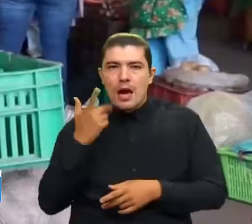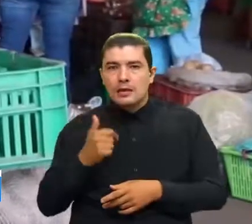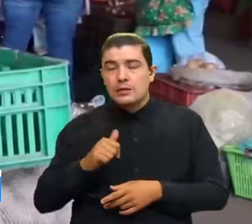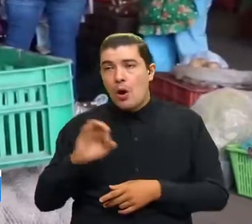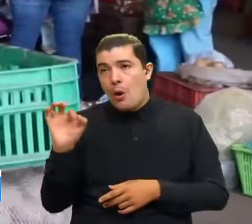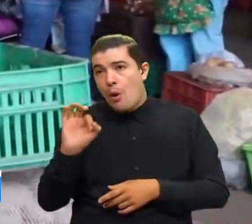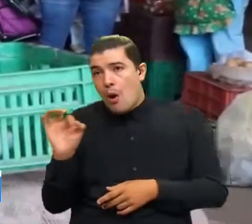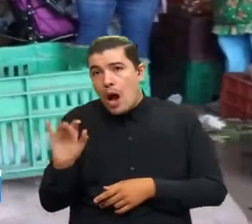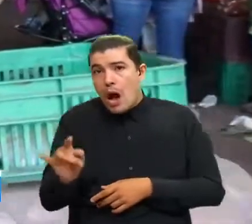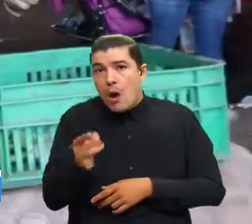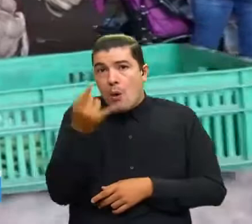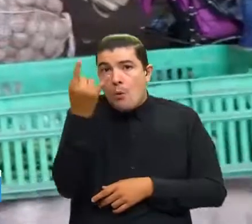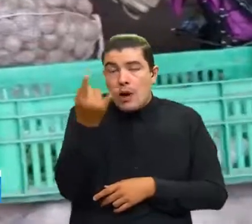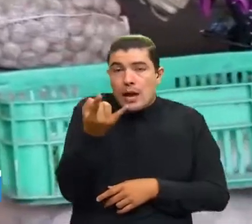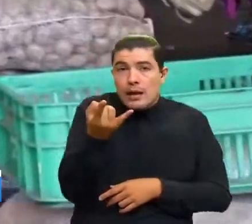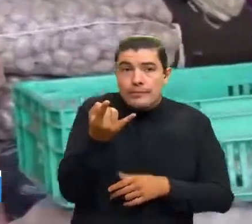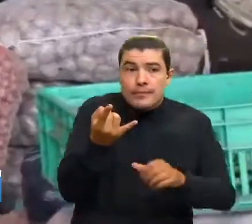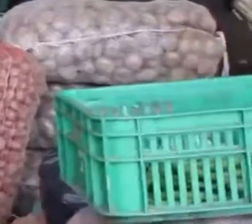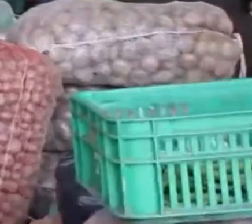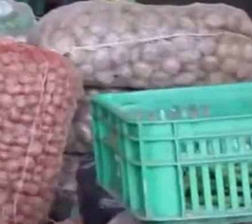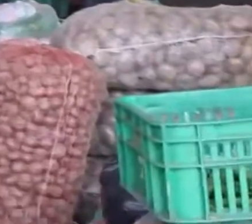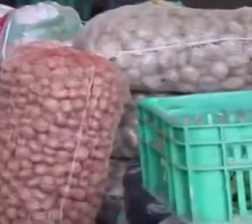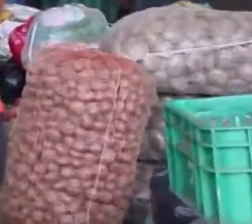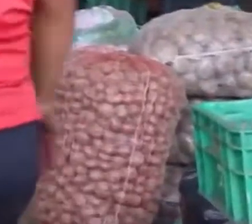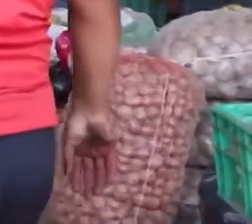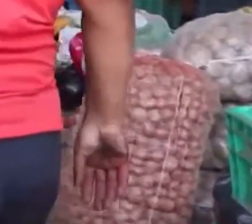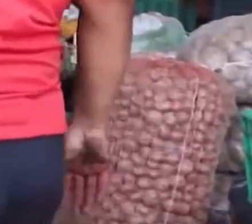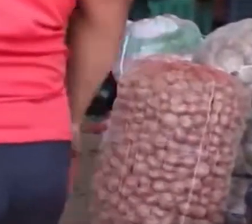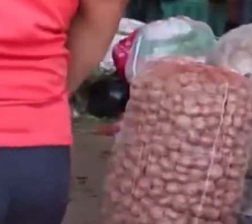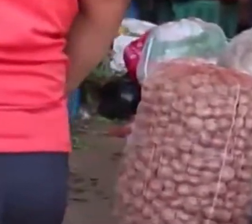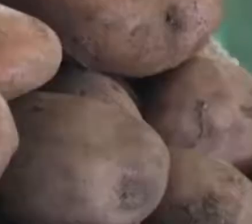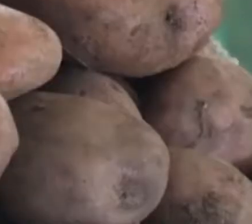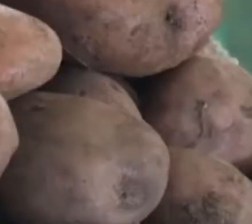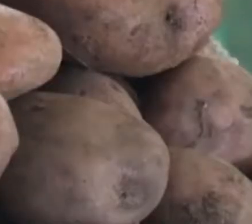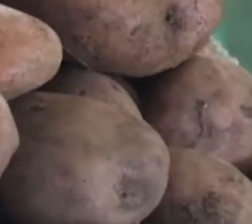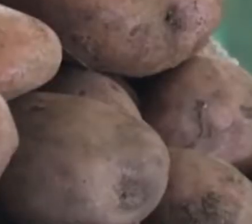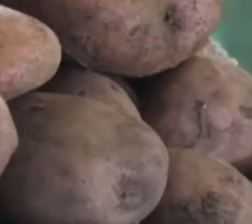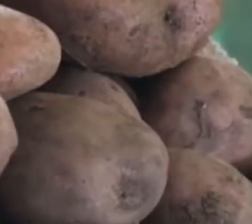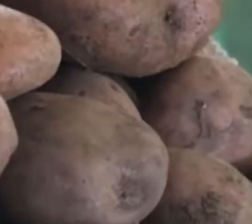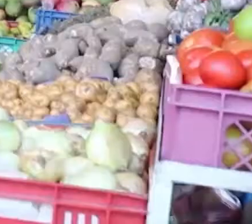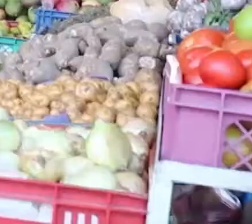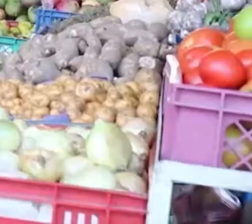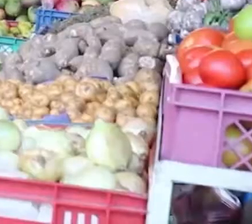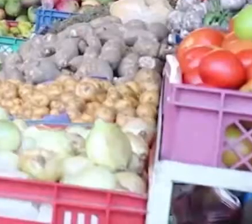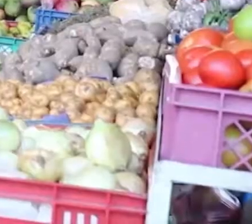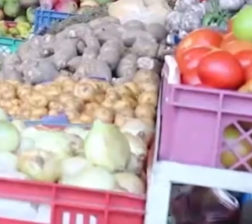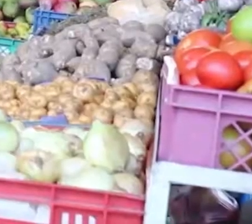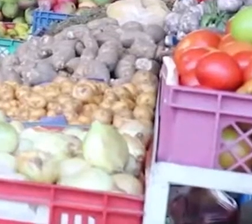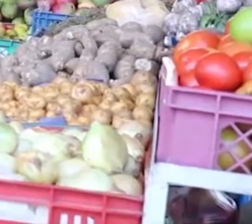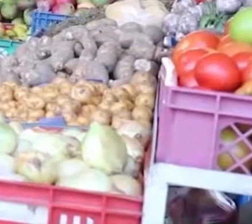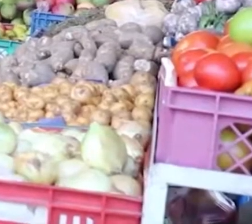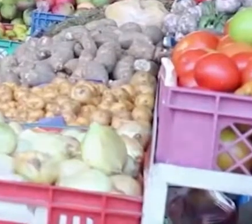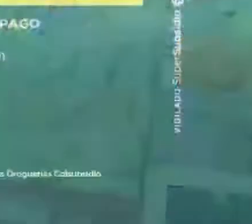se presentaría un nuevo aumento durante la próxima Semana Santa debido a la escasez del producto y la fuerte demanda.